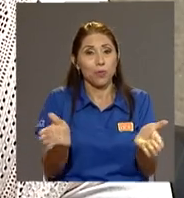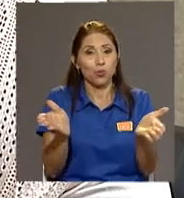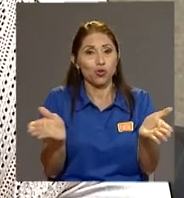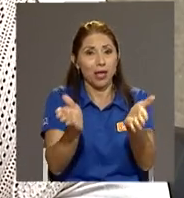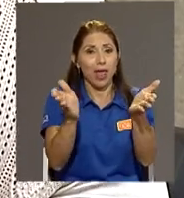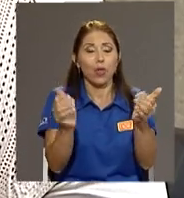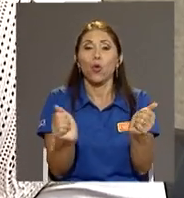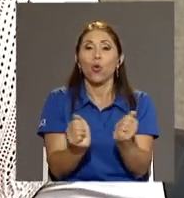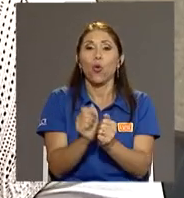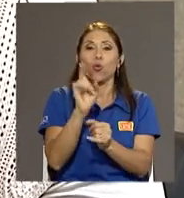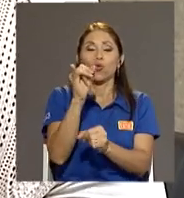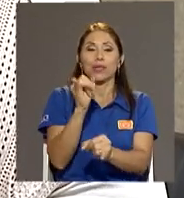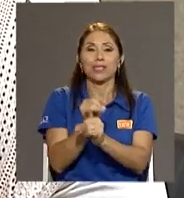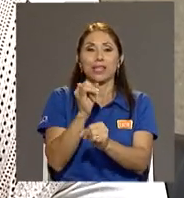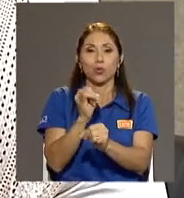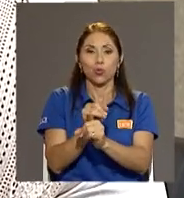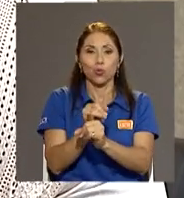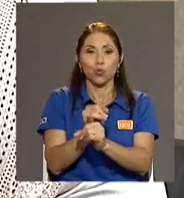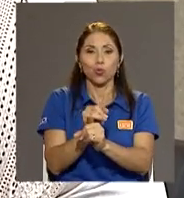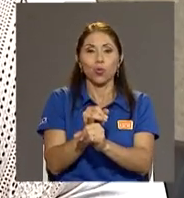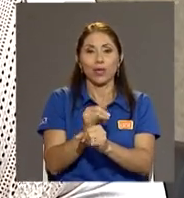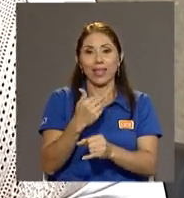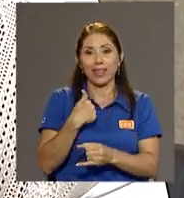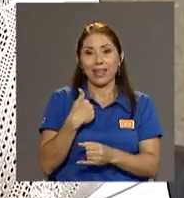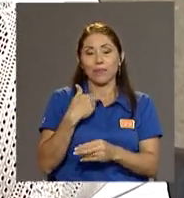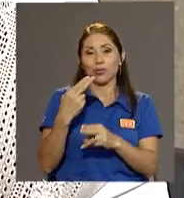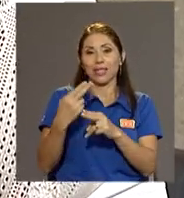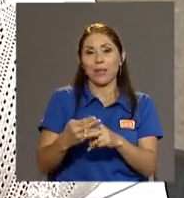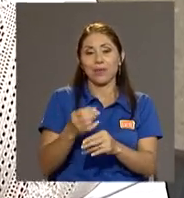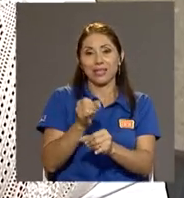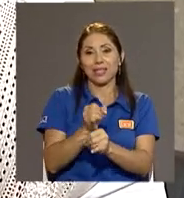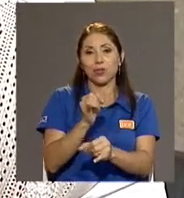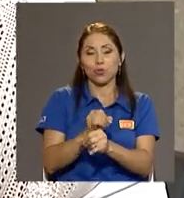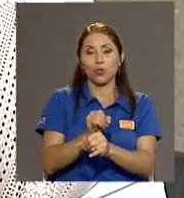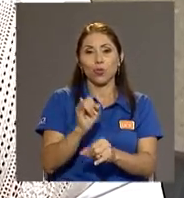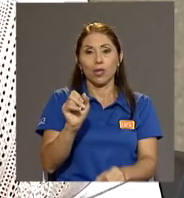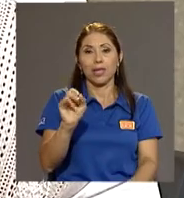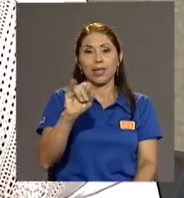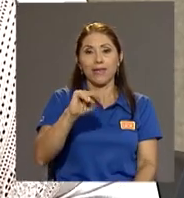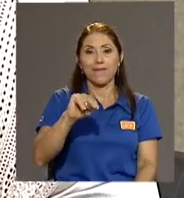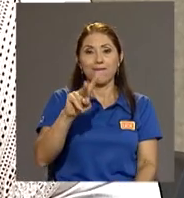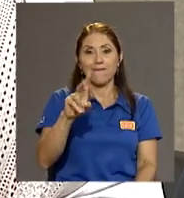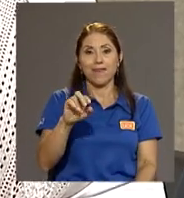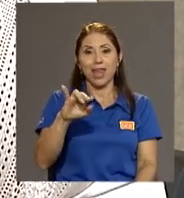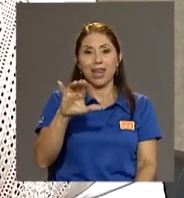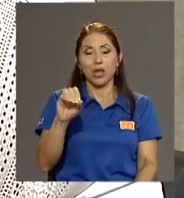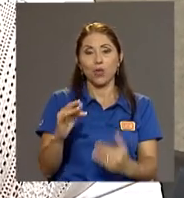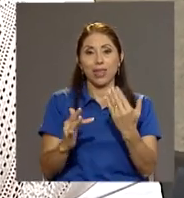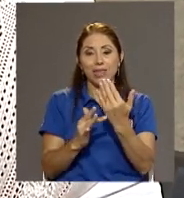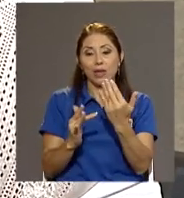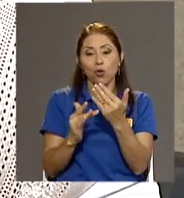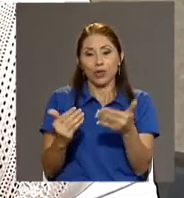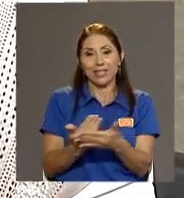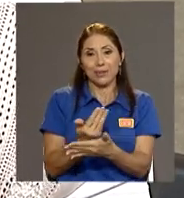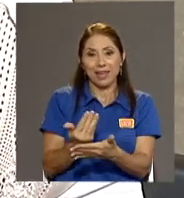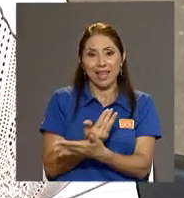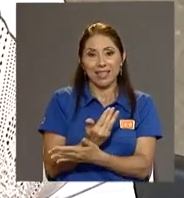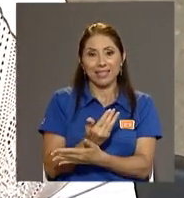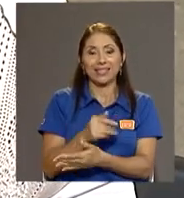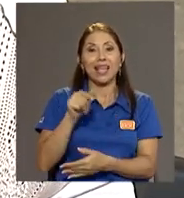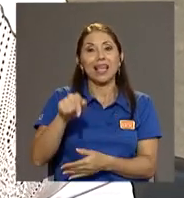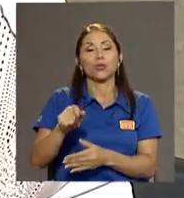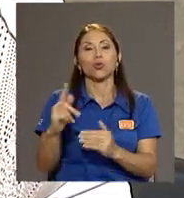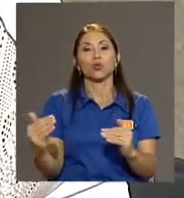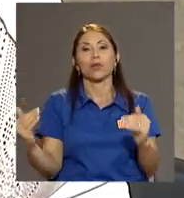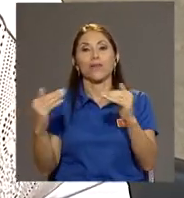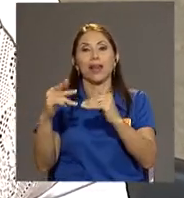también tenemos en Invenio, que se llama Instituto Invenio de Tecnologías Emergentes. Es un para